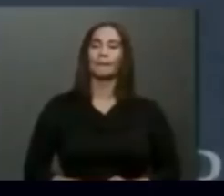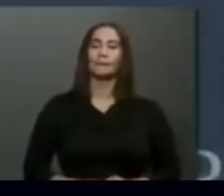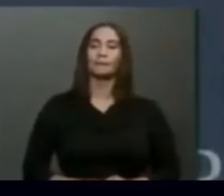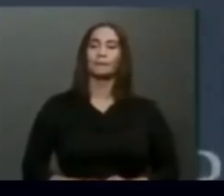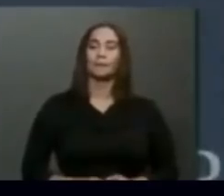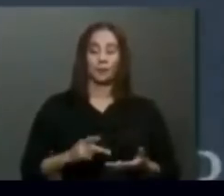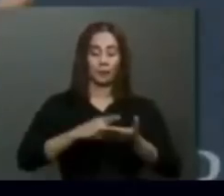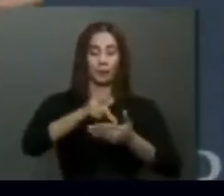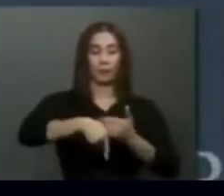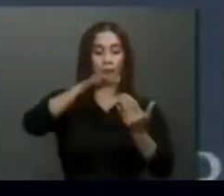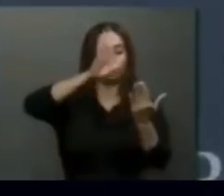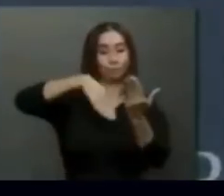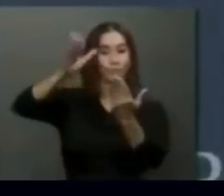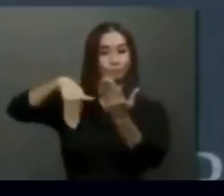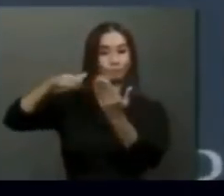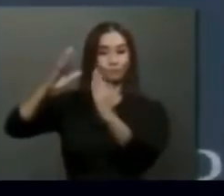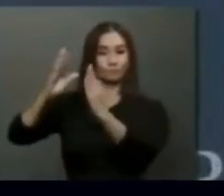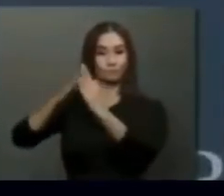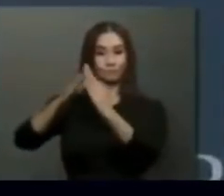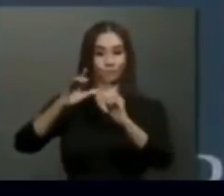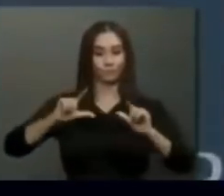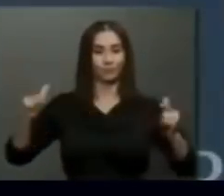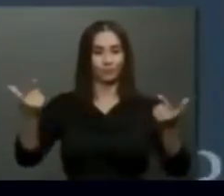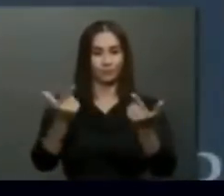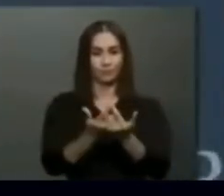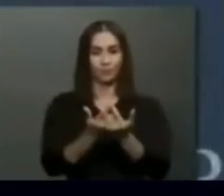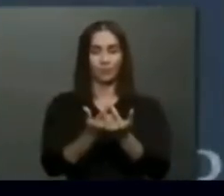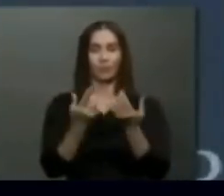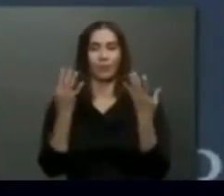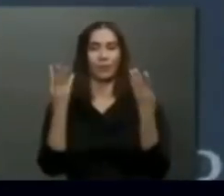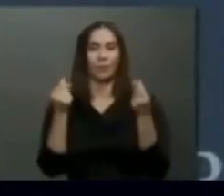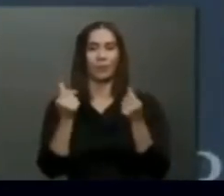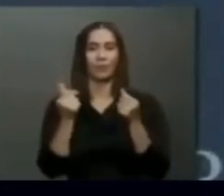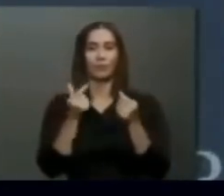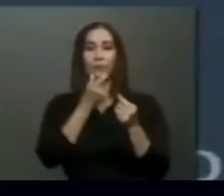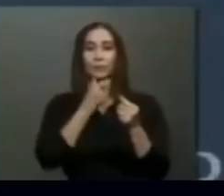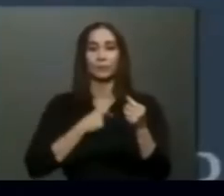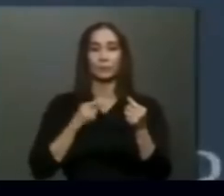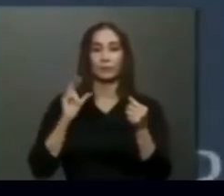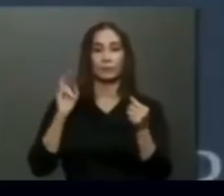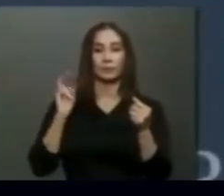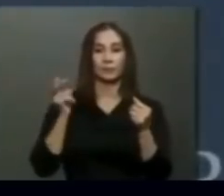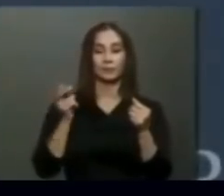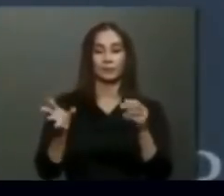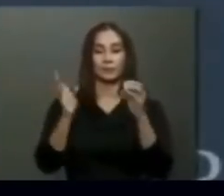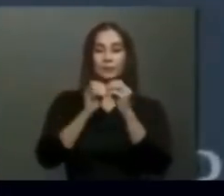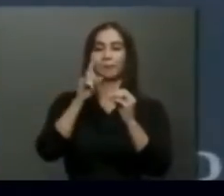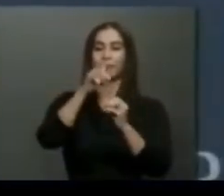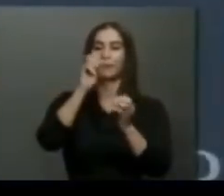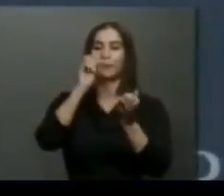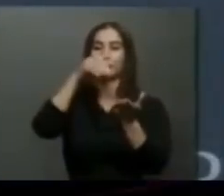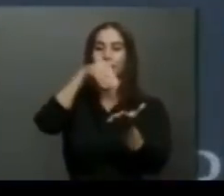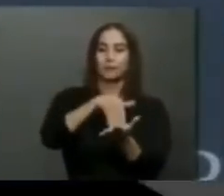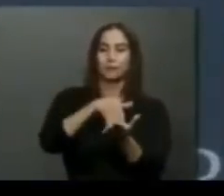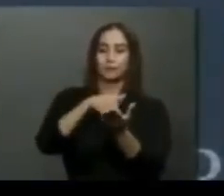El programa Pinta tu Barrio, que tiene PROPE, ha pintado durante todo este diciembre y enero más de 100.000 casas